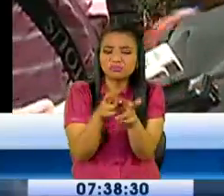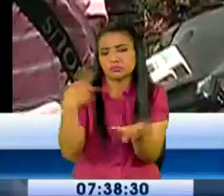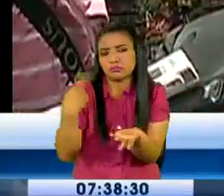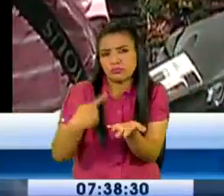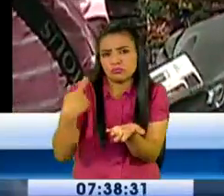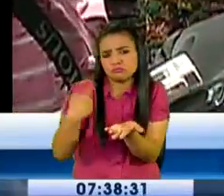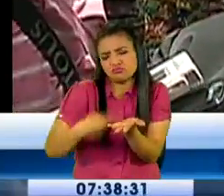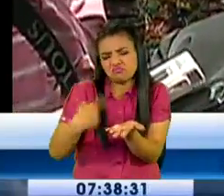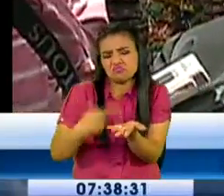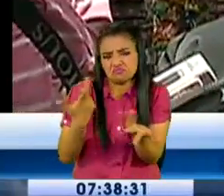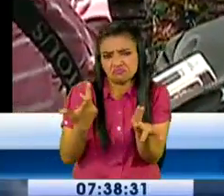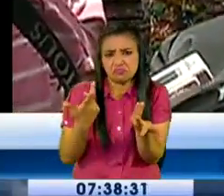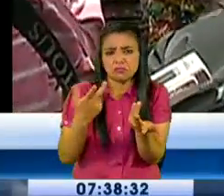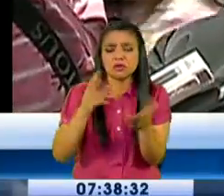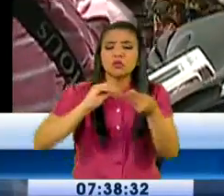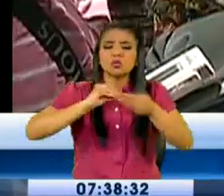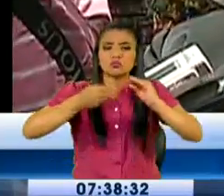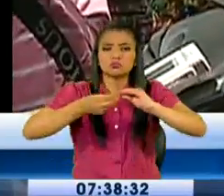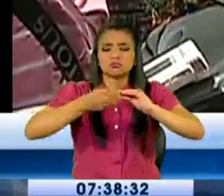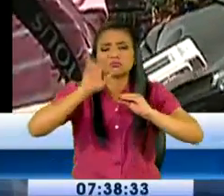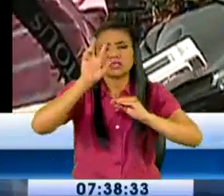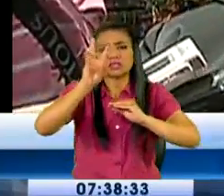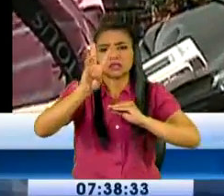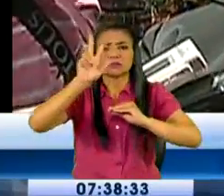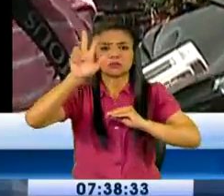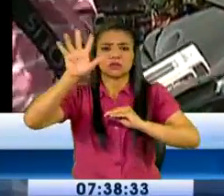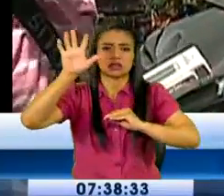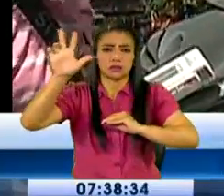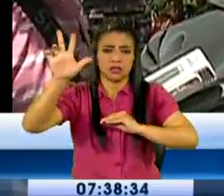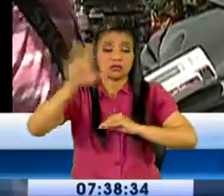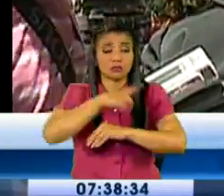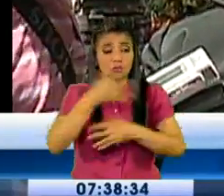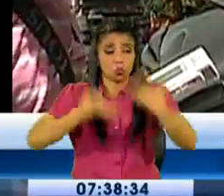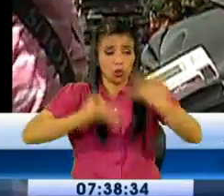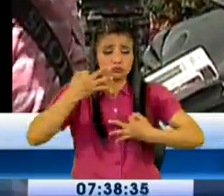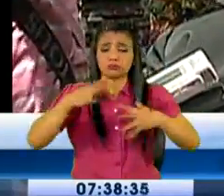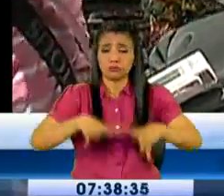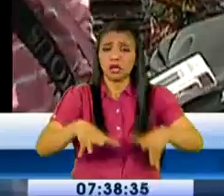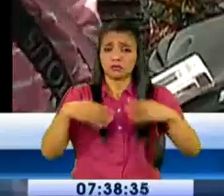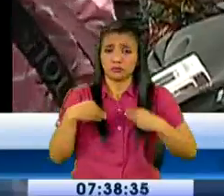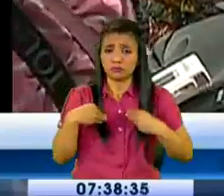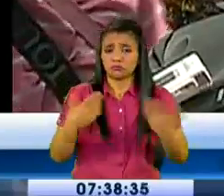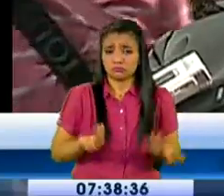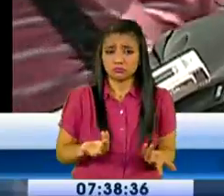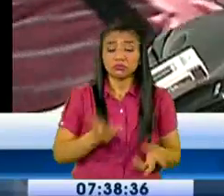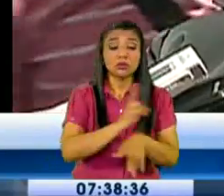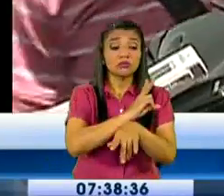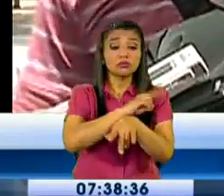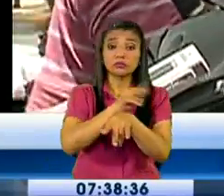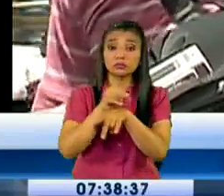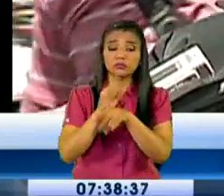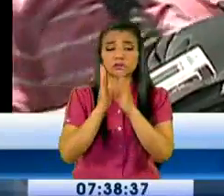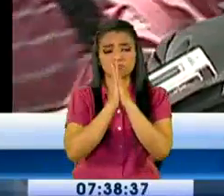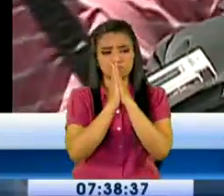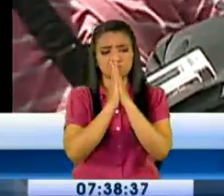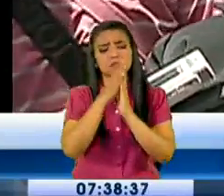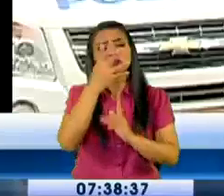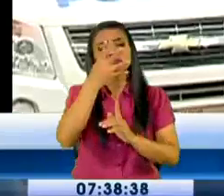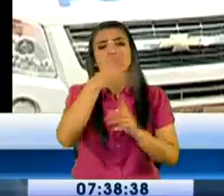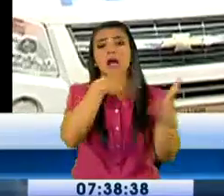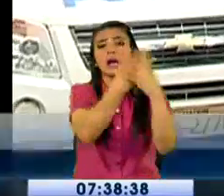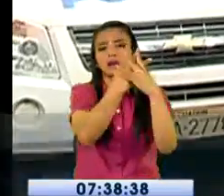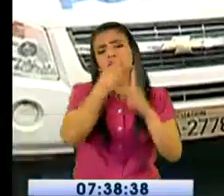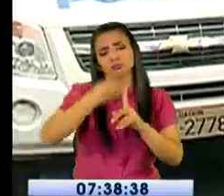al 635. La señora juez aceptó, el señor fiscal pidió la pena de